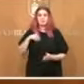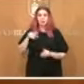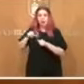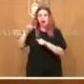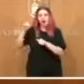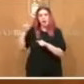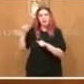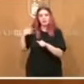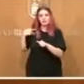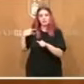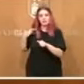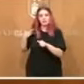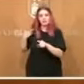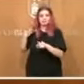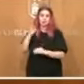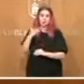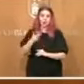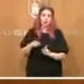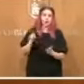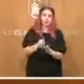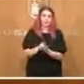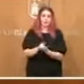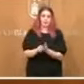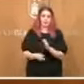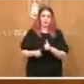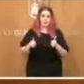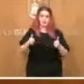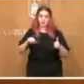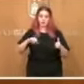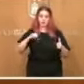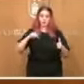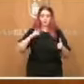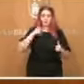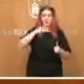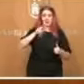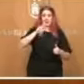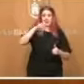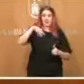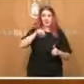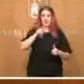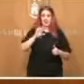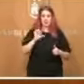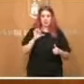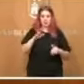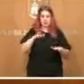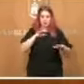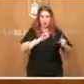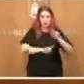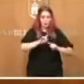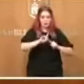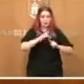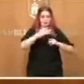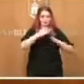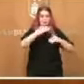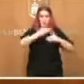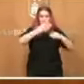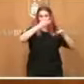con nuevas afecciones, empieza a afectar al Hospital de Lenades. Se han producido problemas por desprendimiento de tierras y hundimiento de